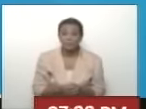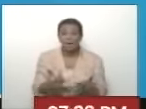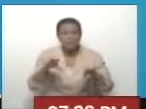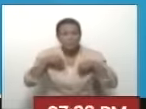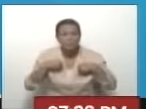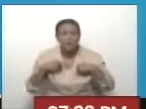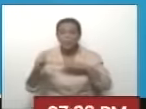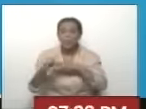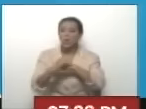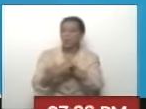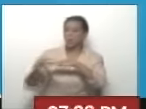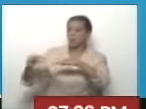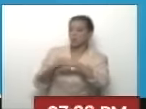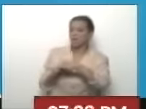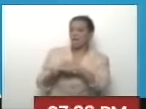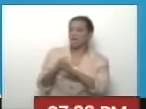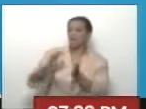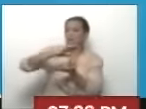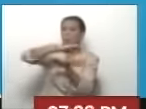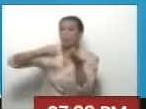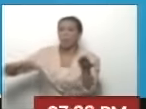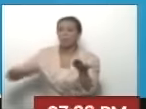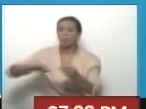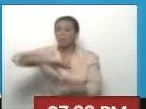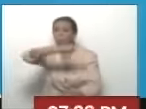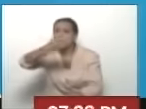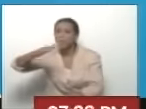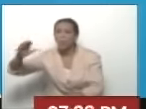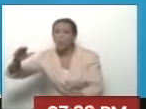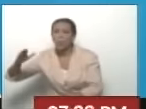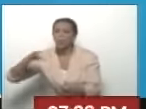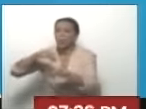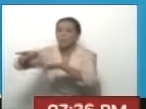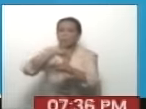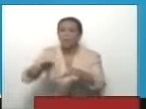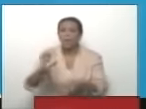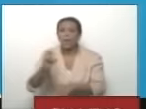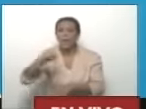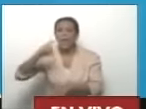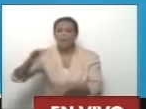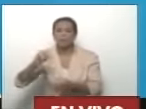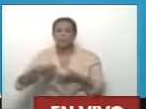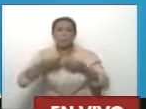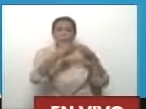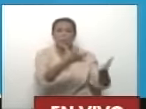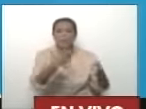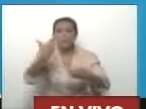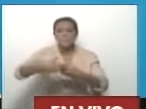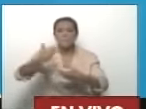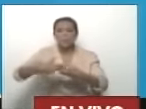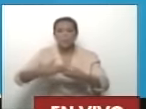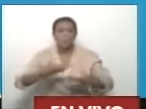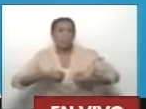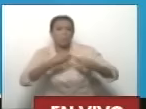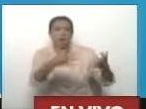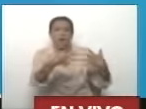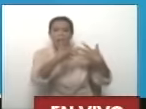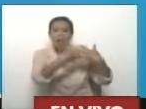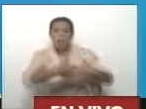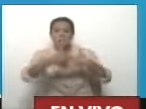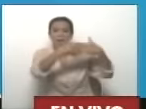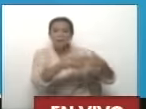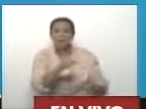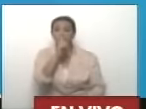¿Aceptamos que Guyana se coja el mar por delimitar y reparta a la ExxonMobil, le entregue los bloques de petróleo que hay ahí? ¿Nos